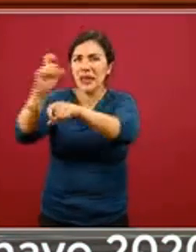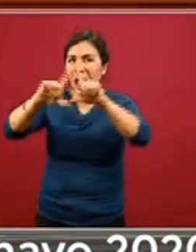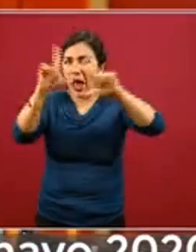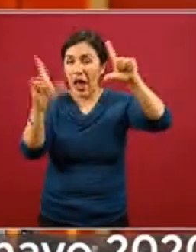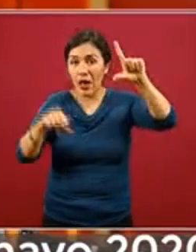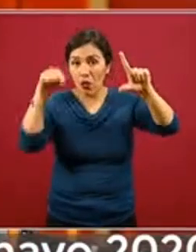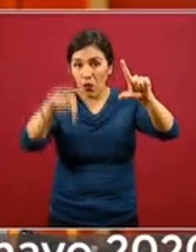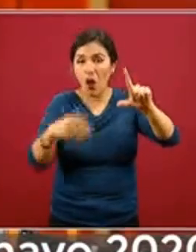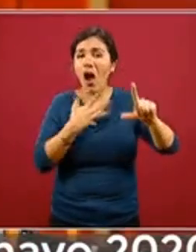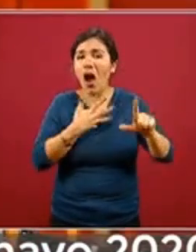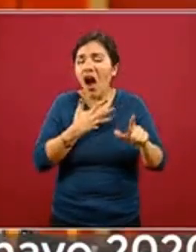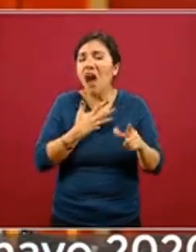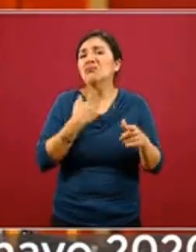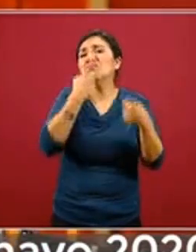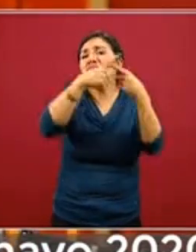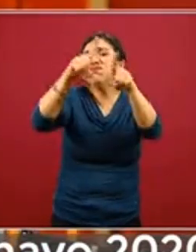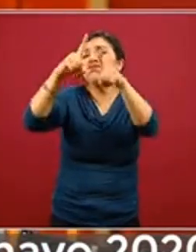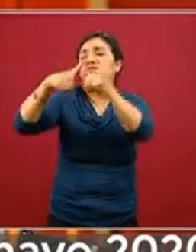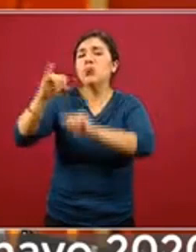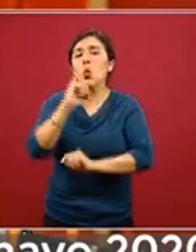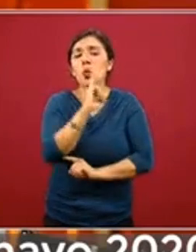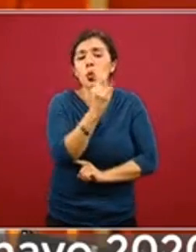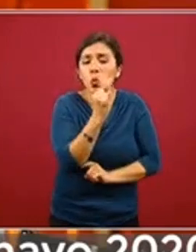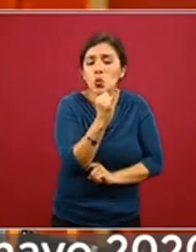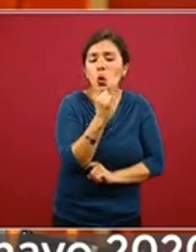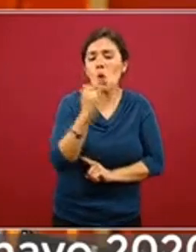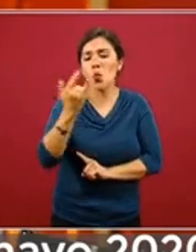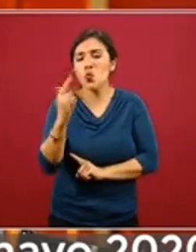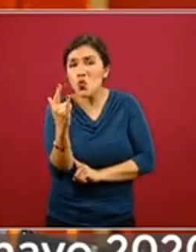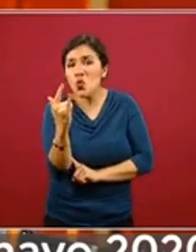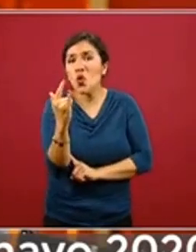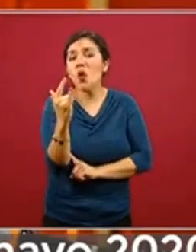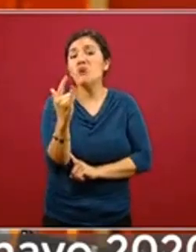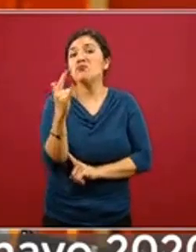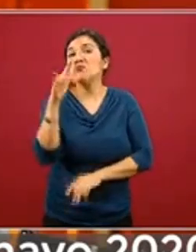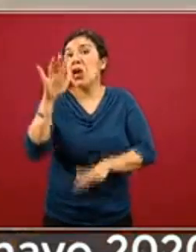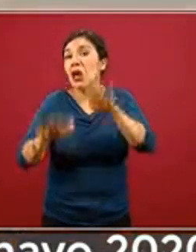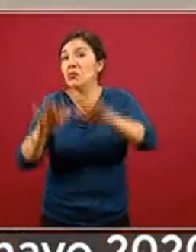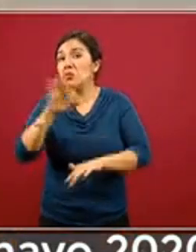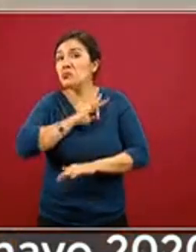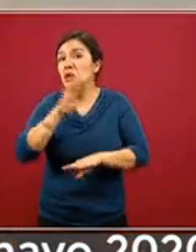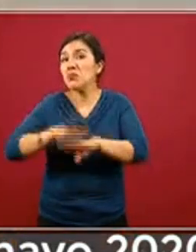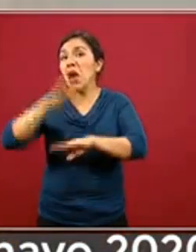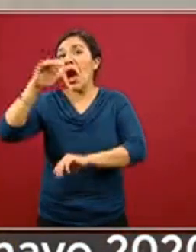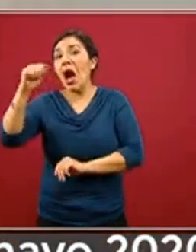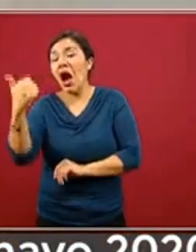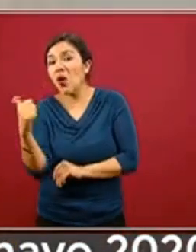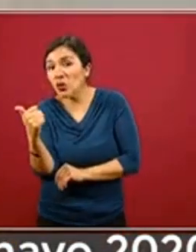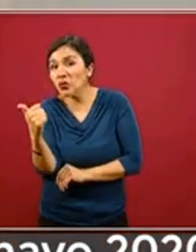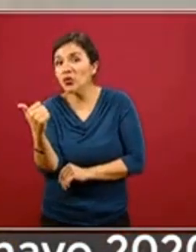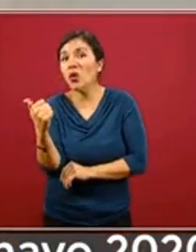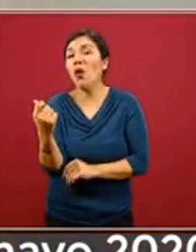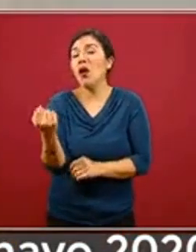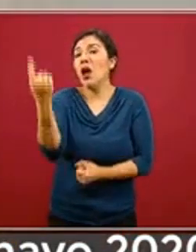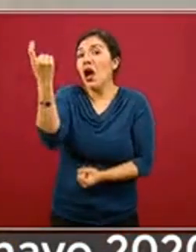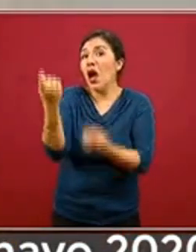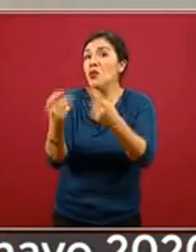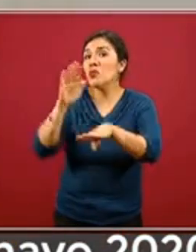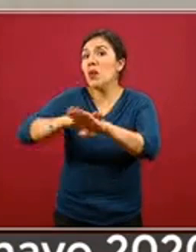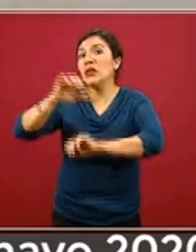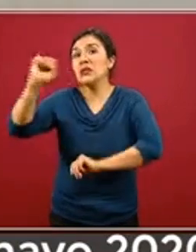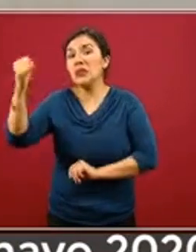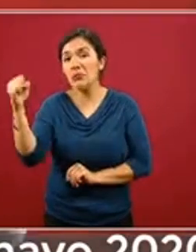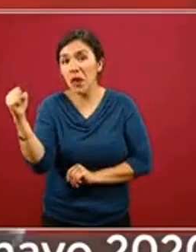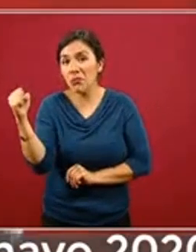país se van a estar presentando durante junio, durante julio, algunas se prolongarán hasta agosto, quizá algunas